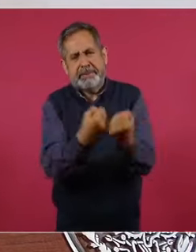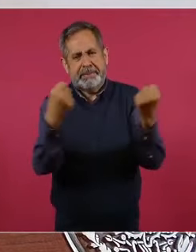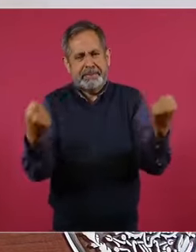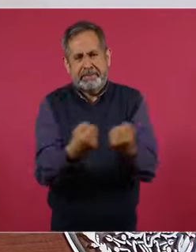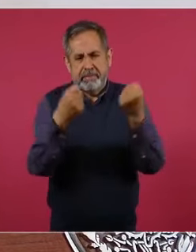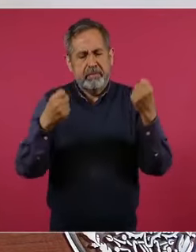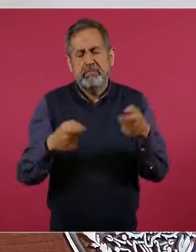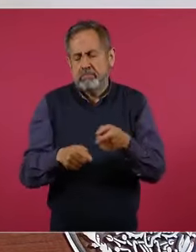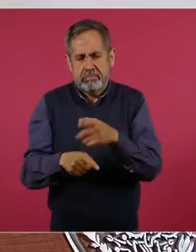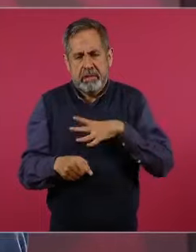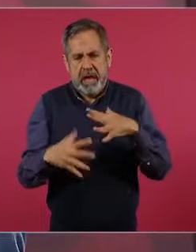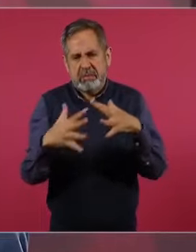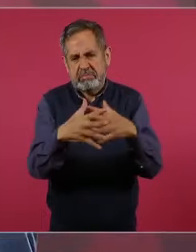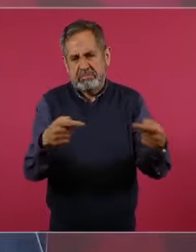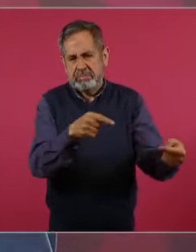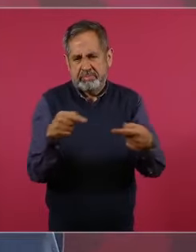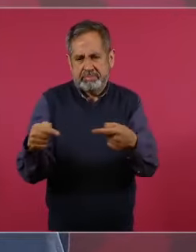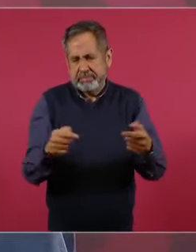hay